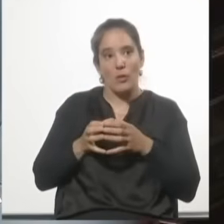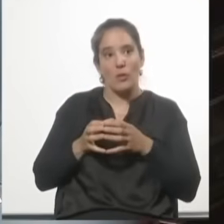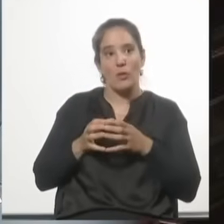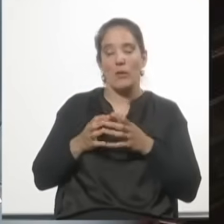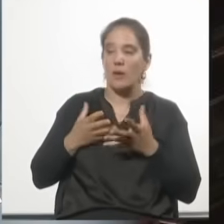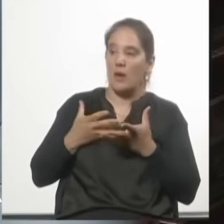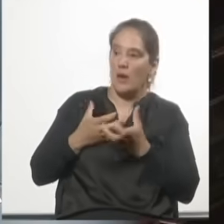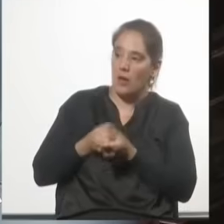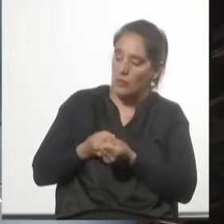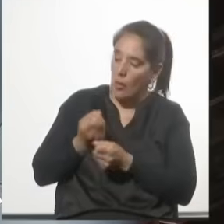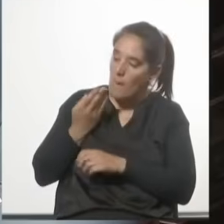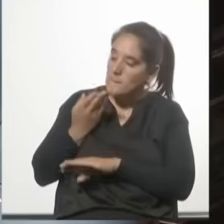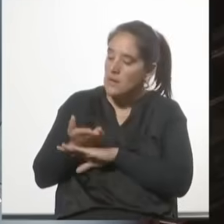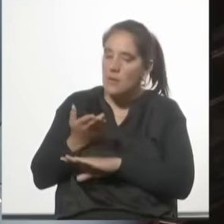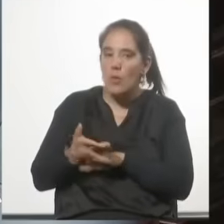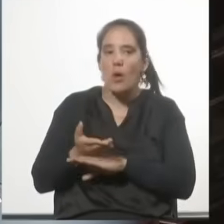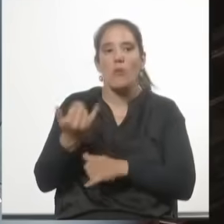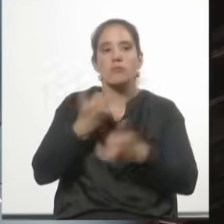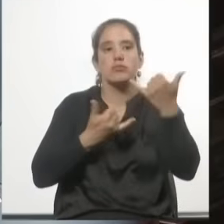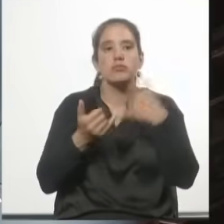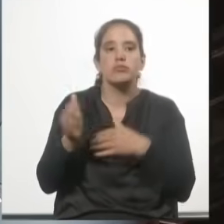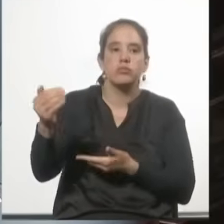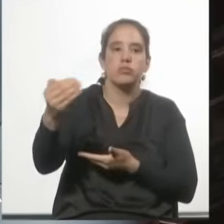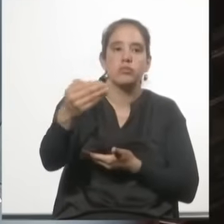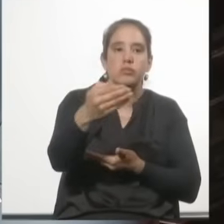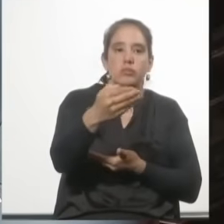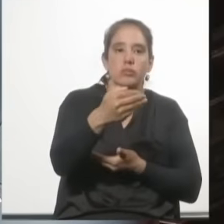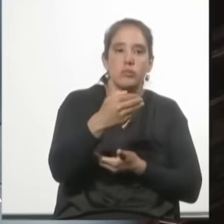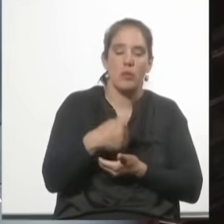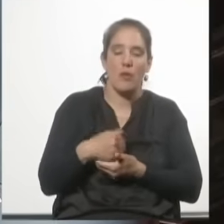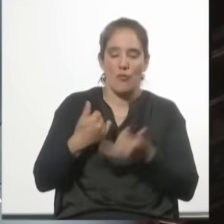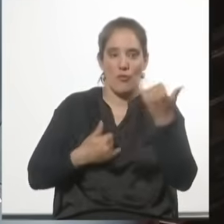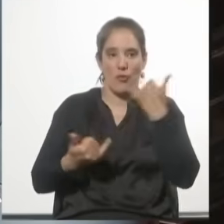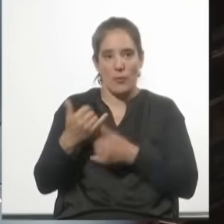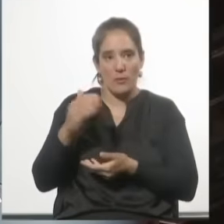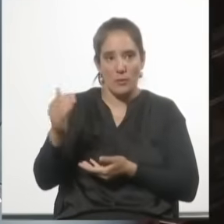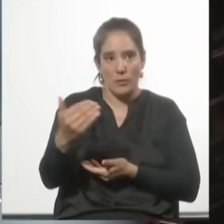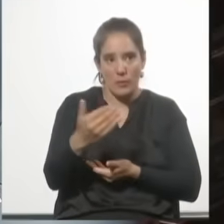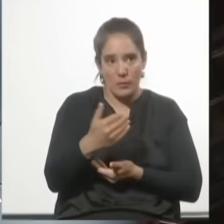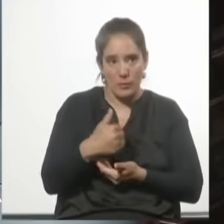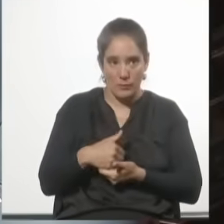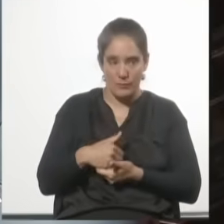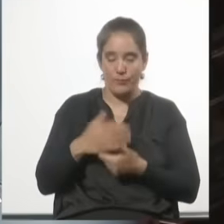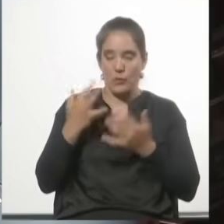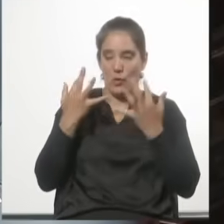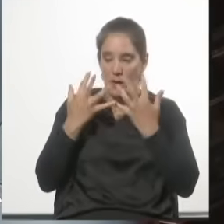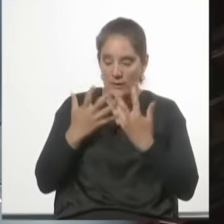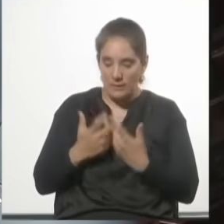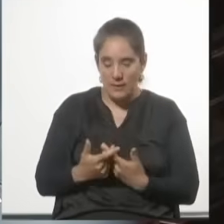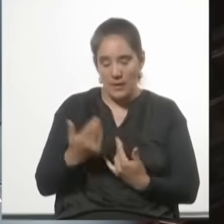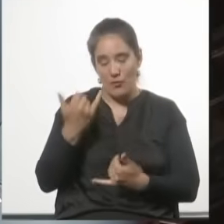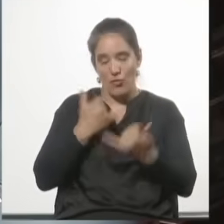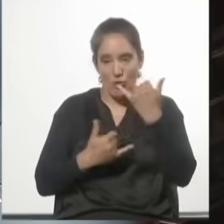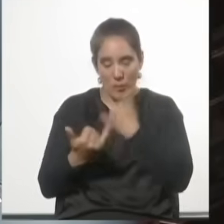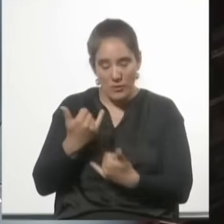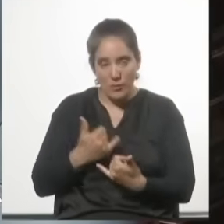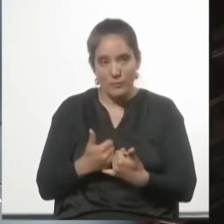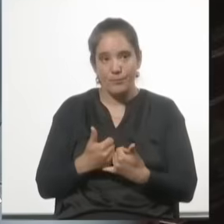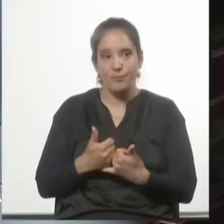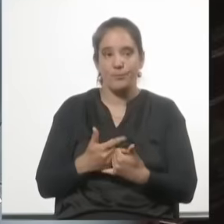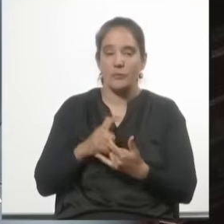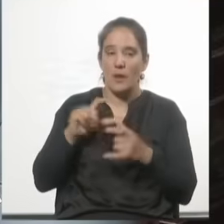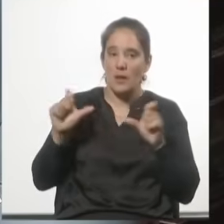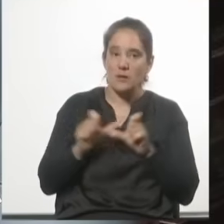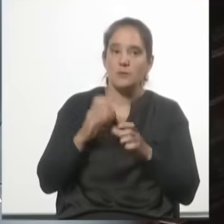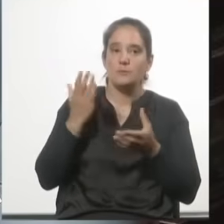a la recopilación de toda la información extremadamente dispersa y sin un sistemático orden, ni integrando